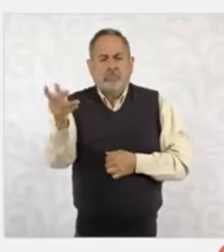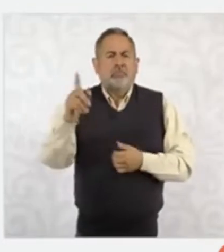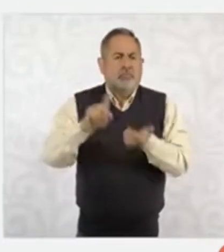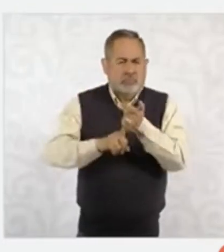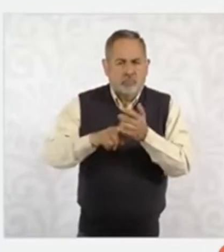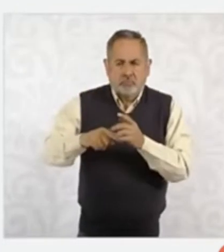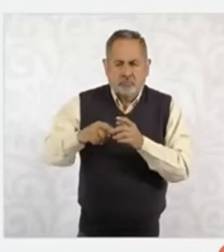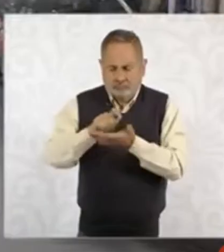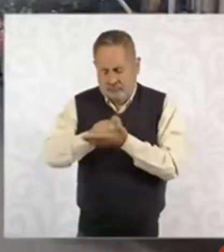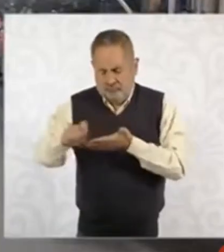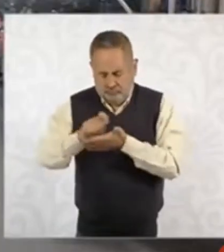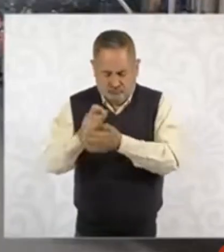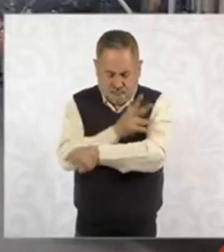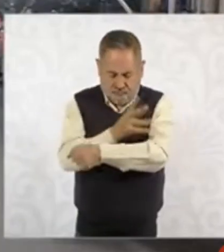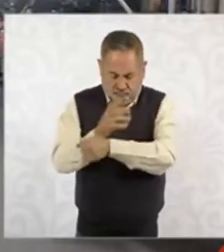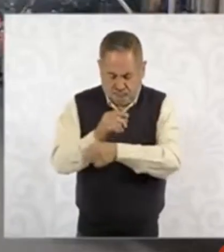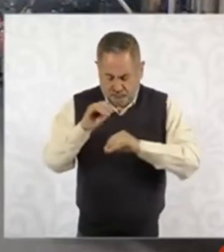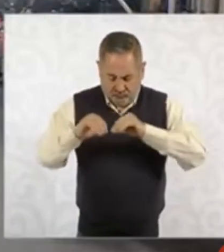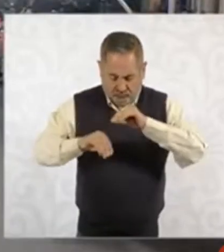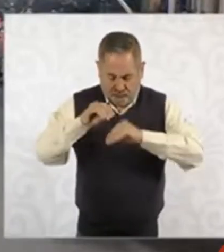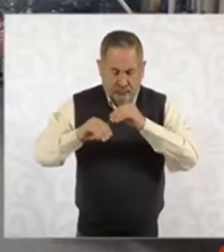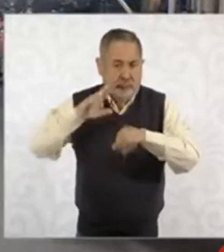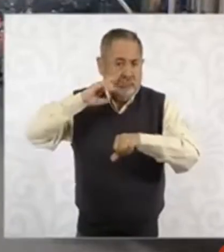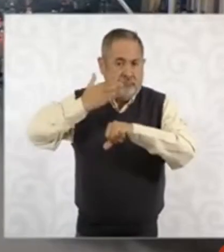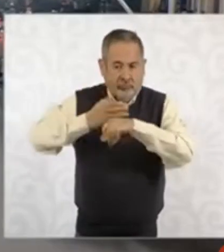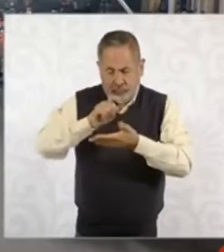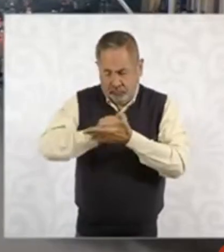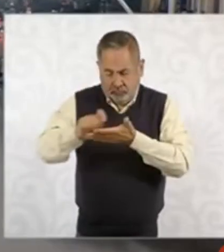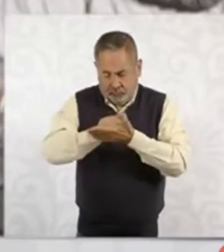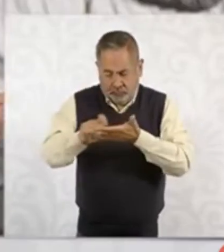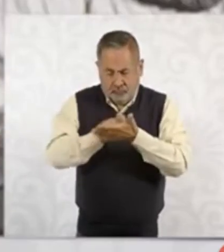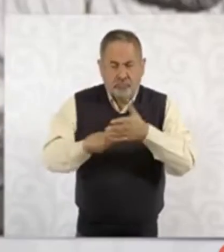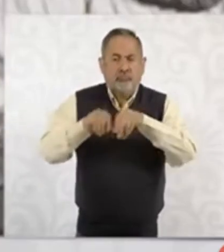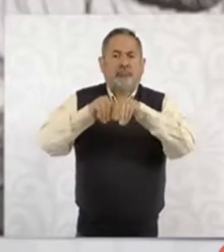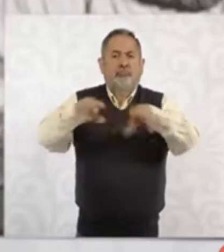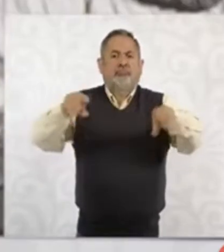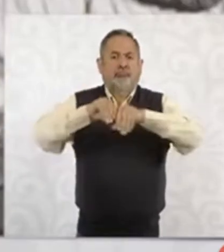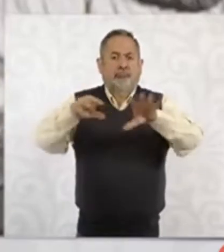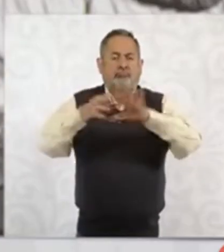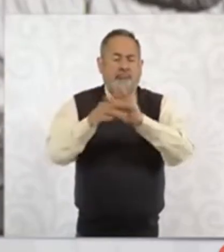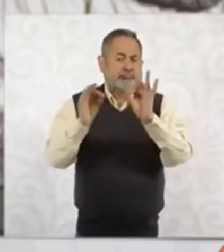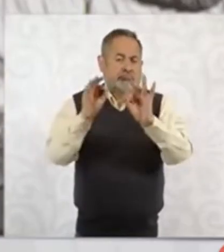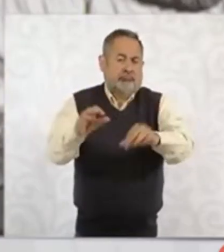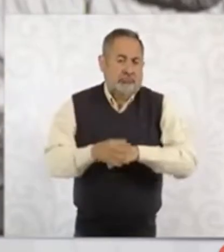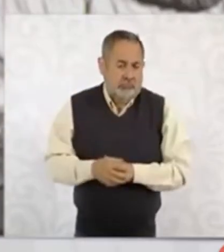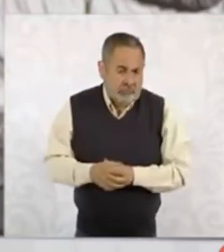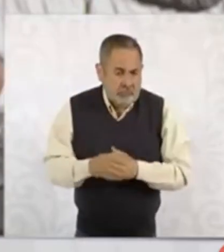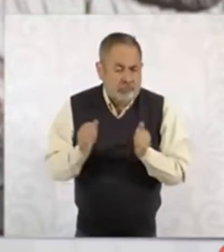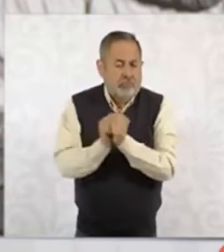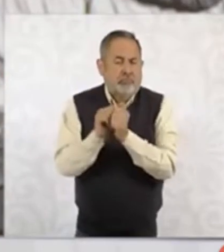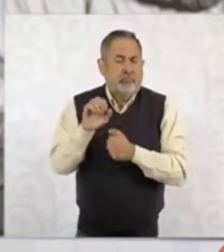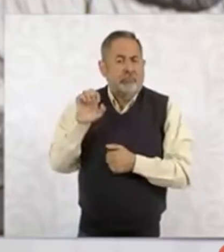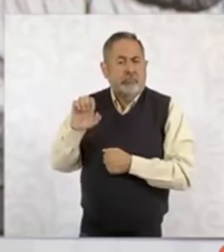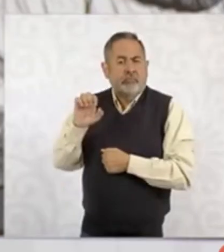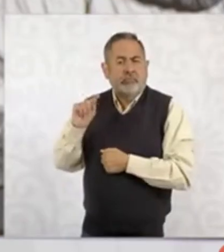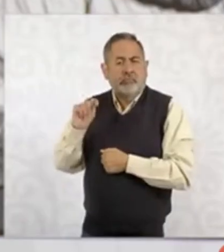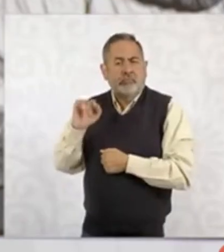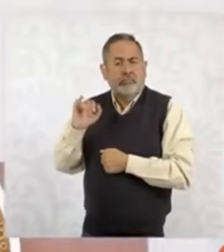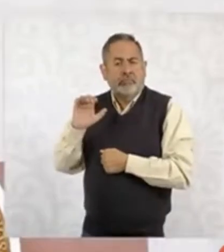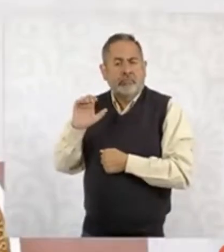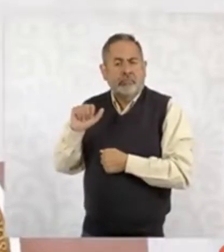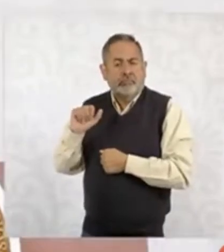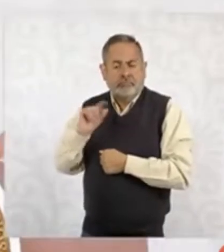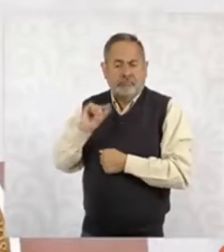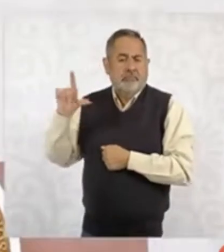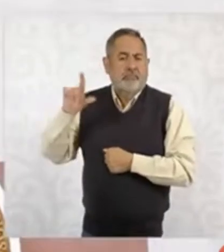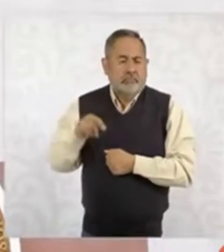muy distinta, con una responsabilidad con el contenido y con una ética profesional que